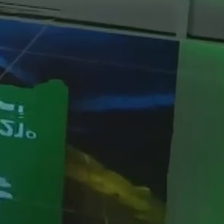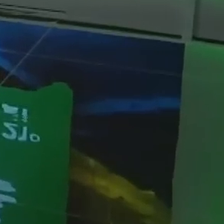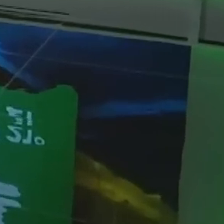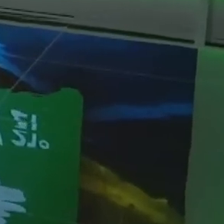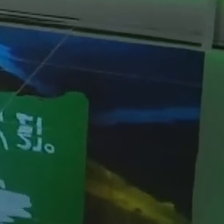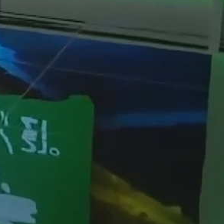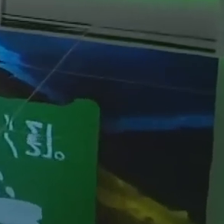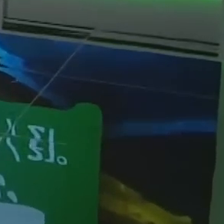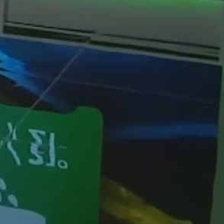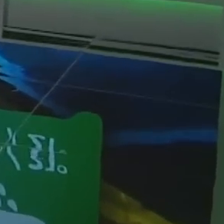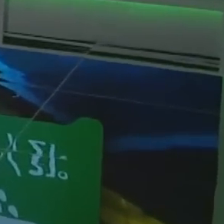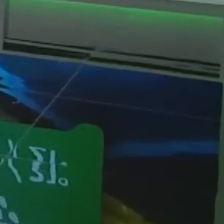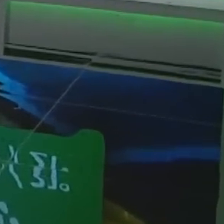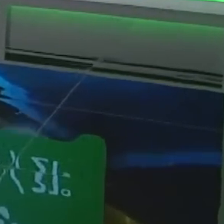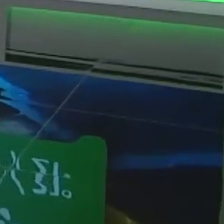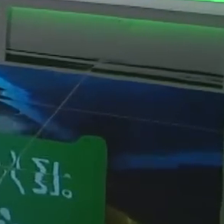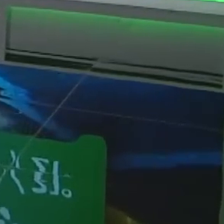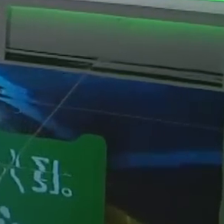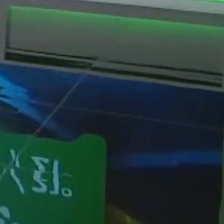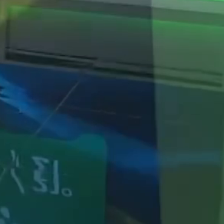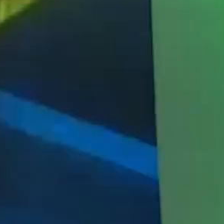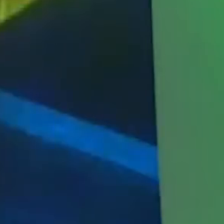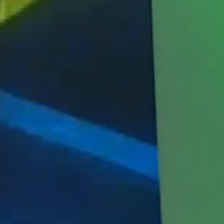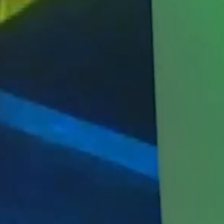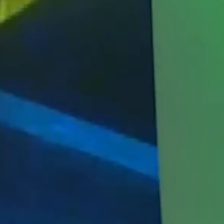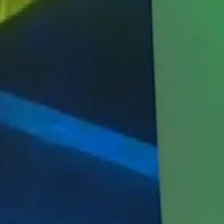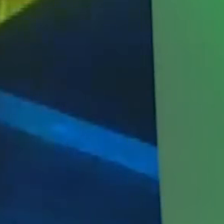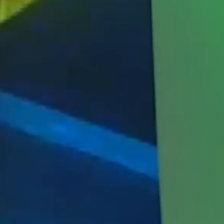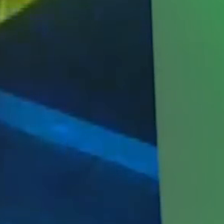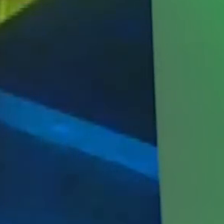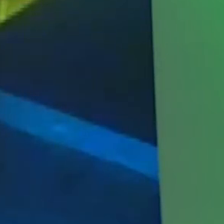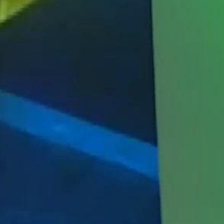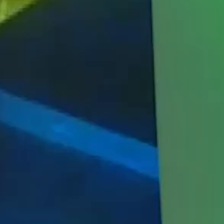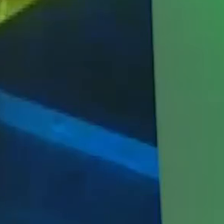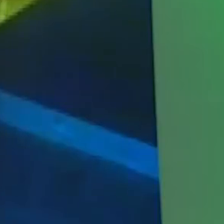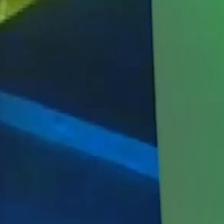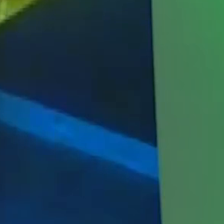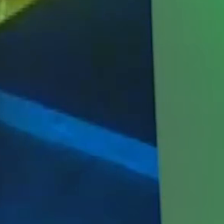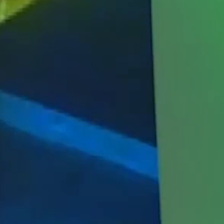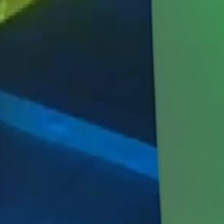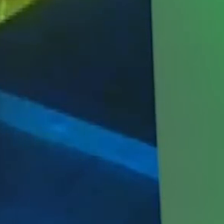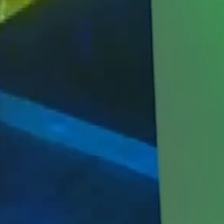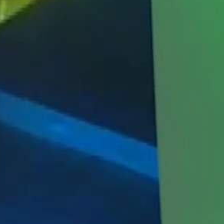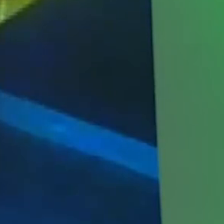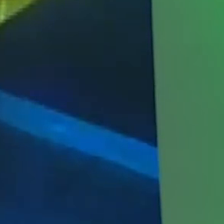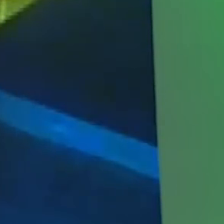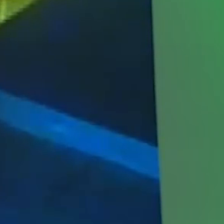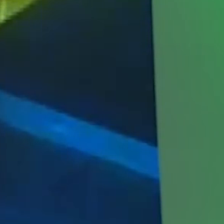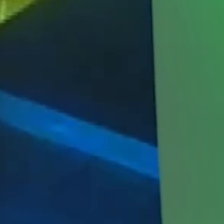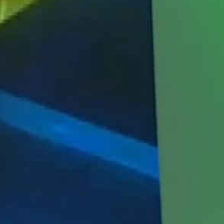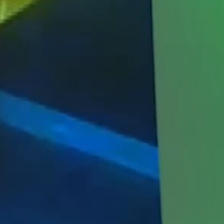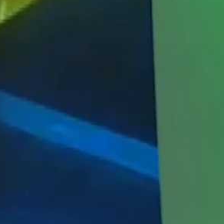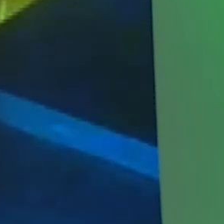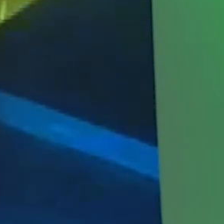3 días mañana sábado 21 de octubre les adelantábamos va a ser un día precioso más que primaveral veraniego te diría